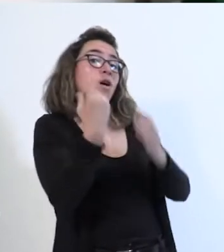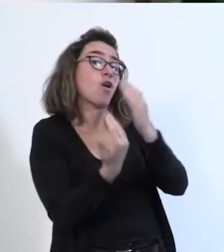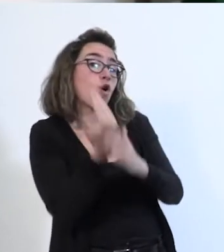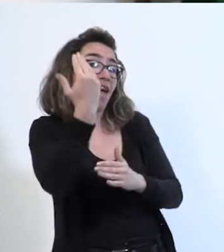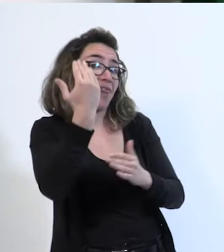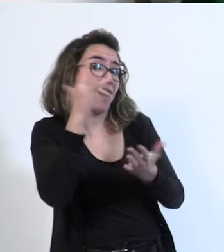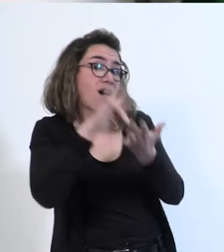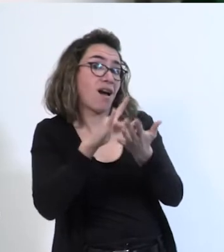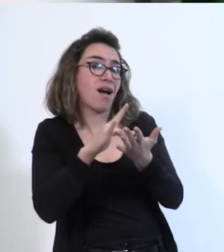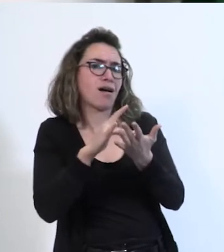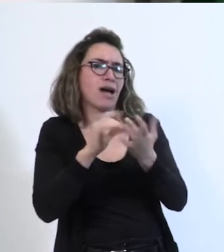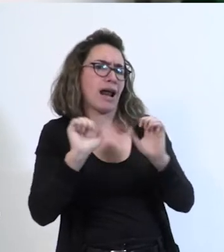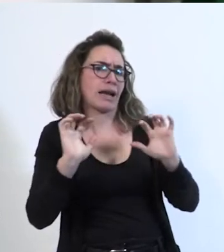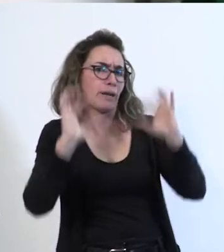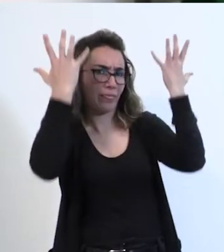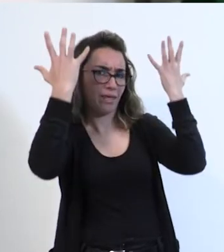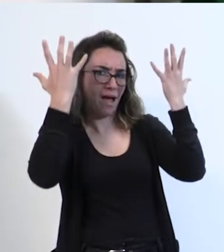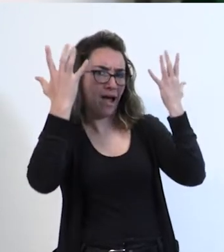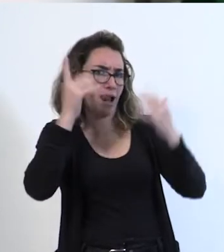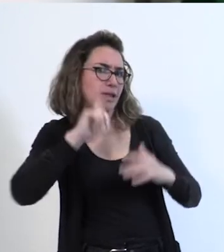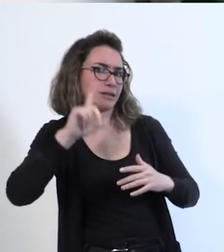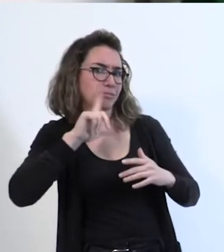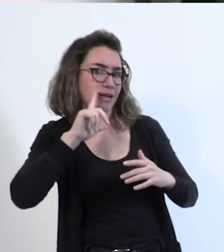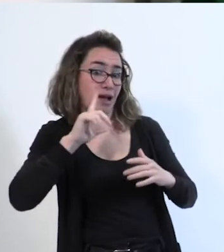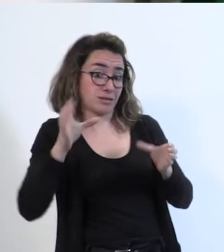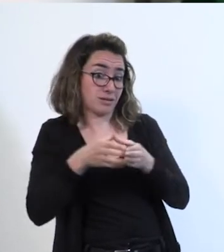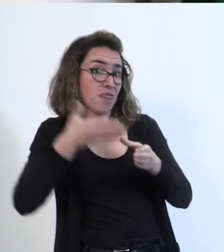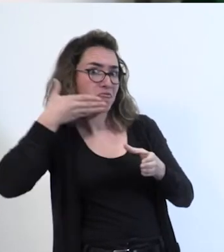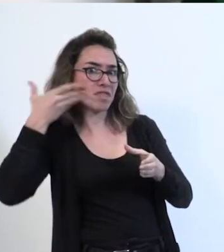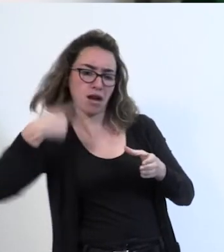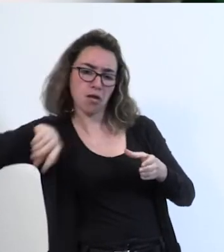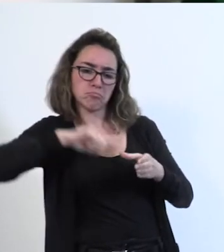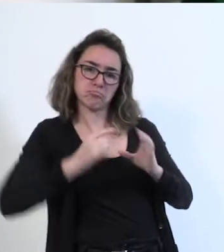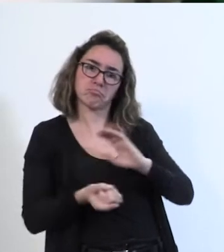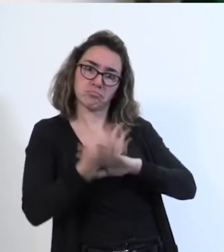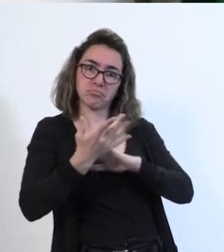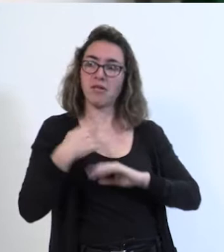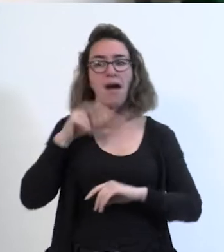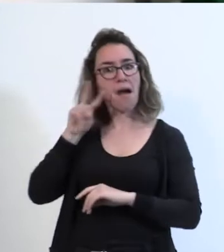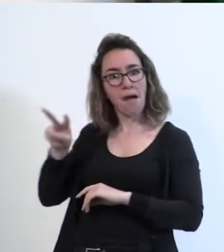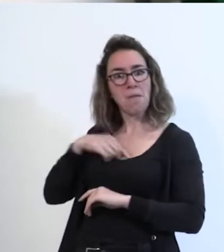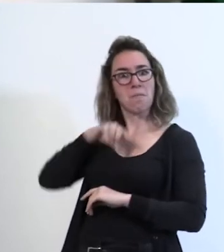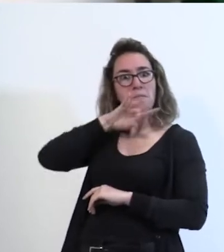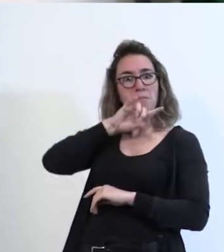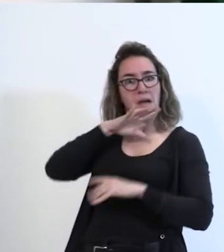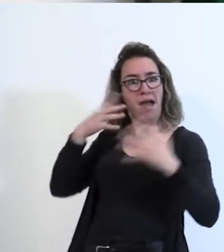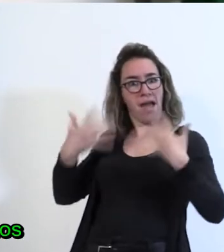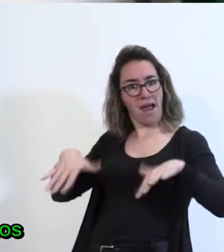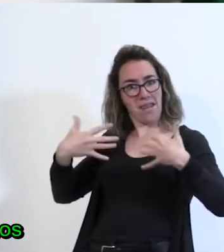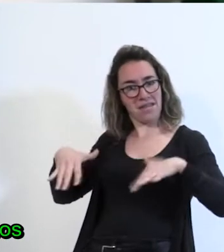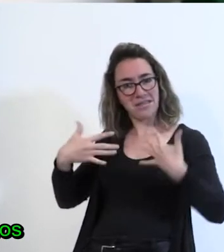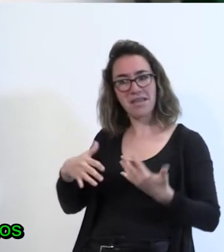Las Dignas de las rebeldías lésbicas. Y me dio mucha alegría, pues, porque encontré un resultado.